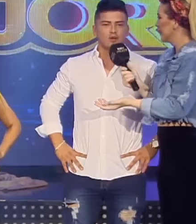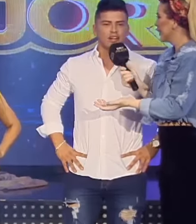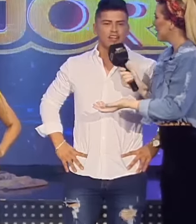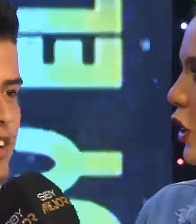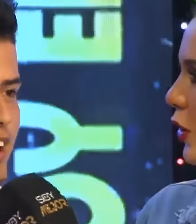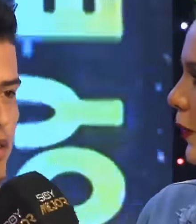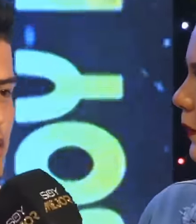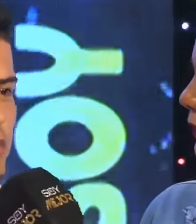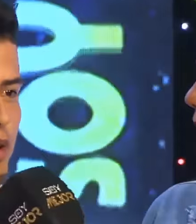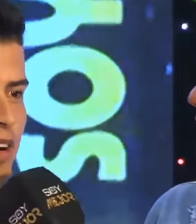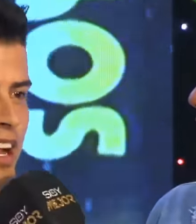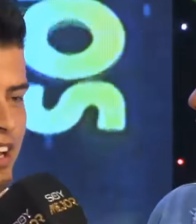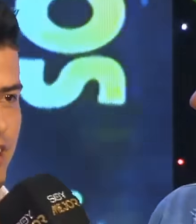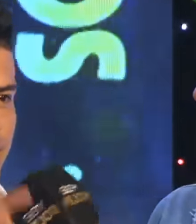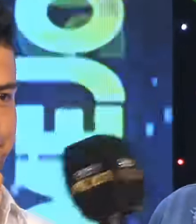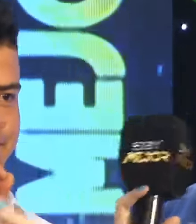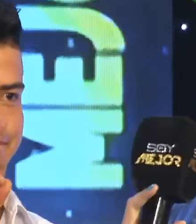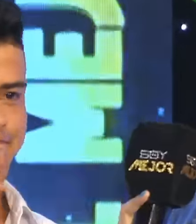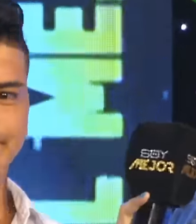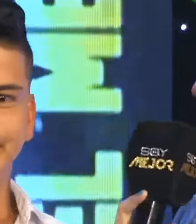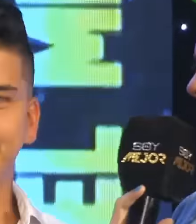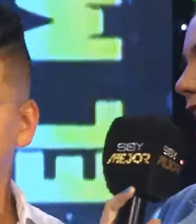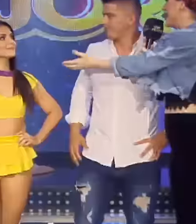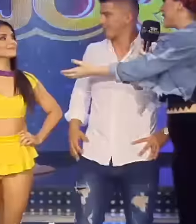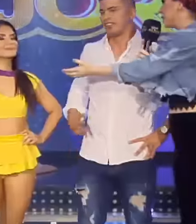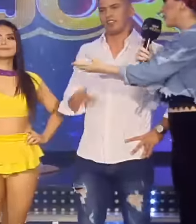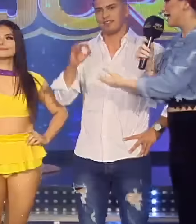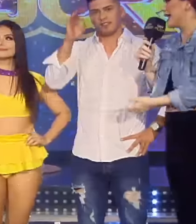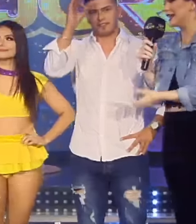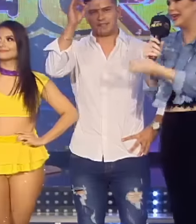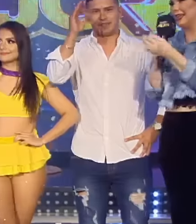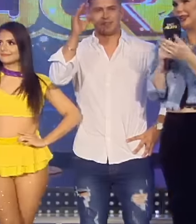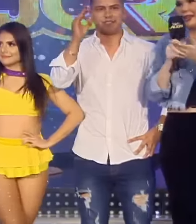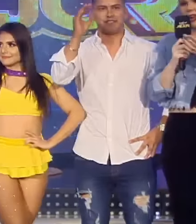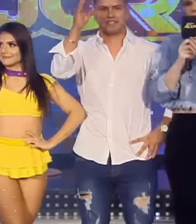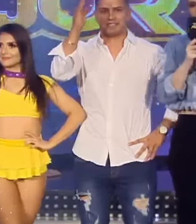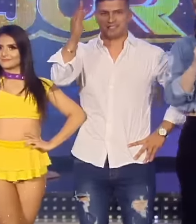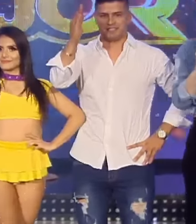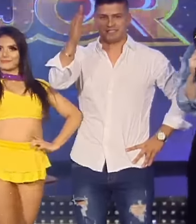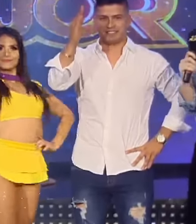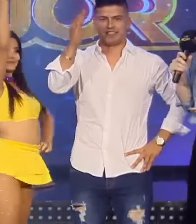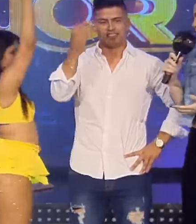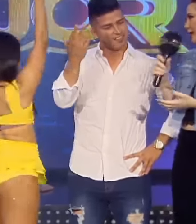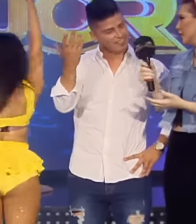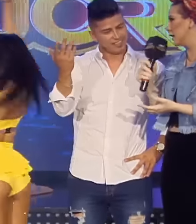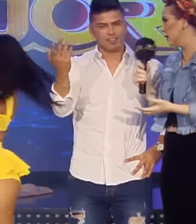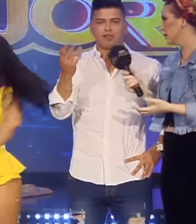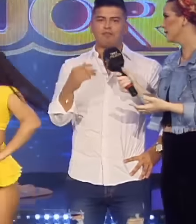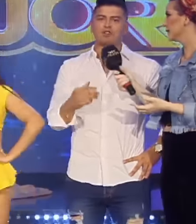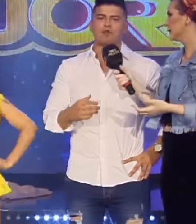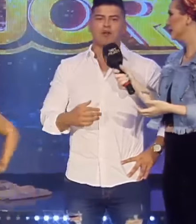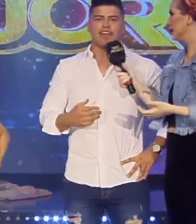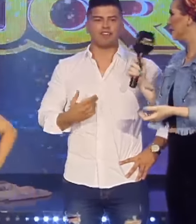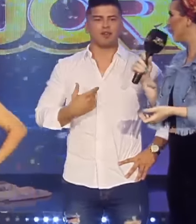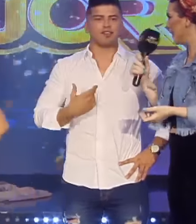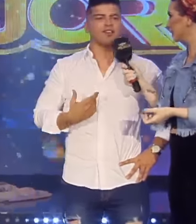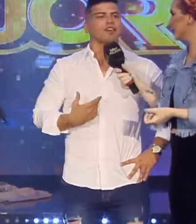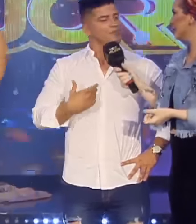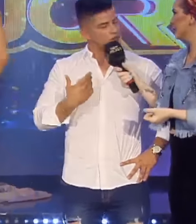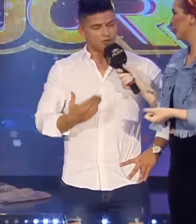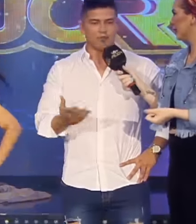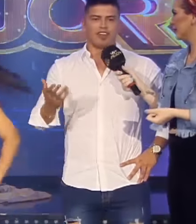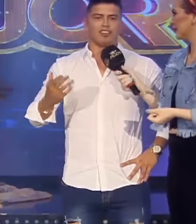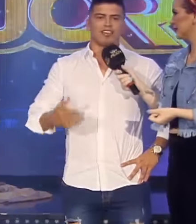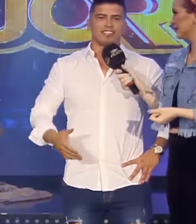perdiendo. Igual tengo un grupo de bailarines. O sea, sobre todo tienes a Yajaira Cruz, que es la reina de los ritmos tropicales. Sí. Calificamos.